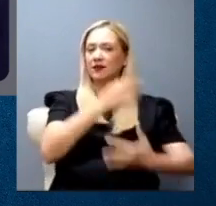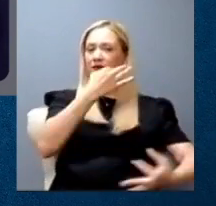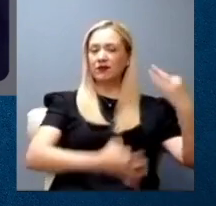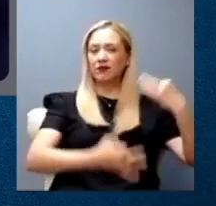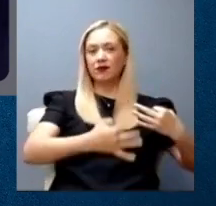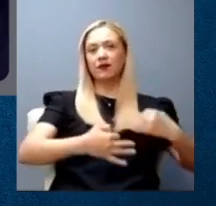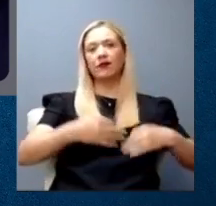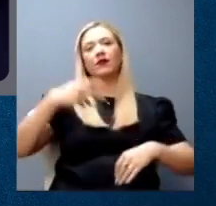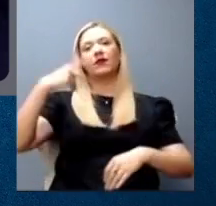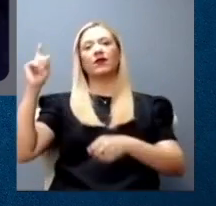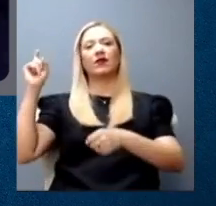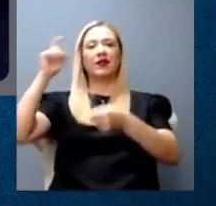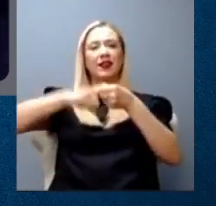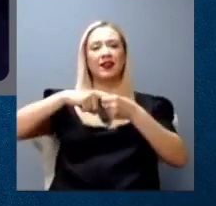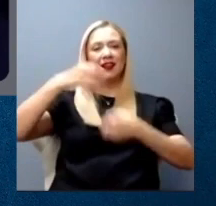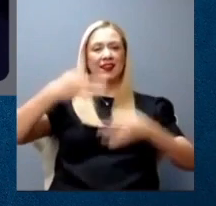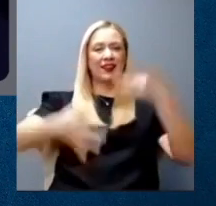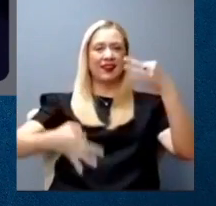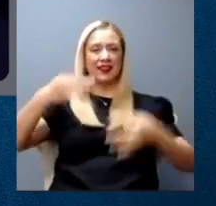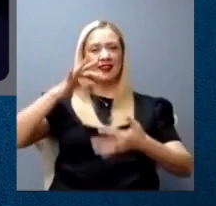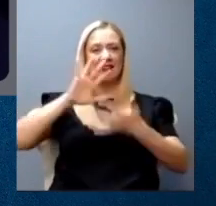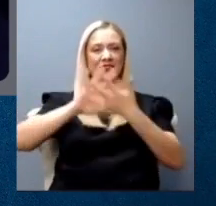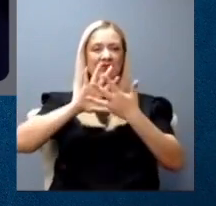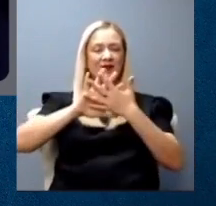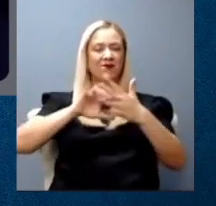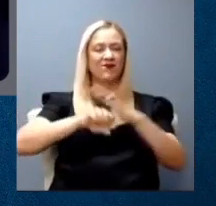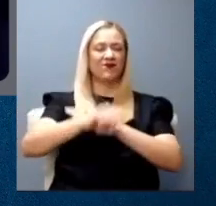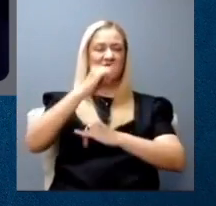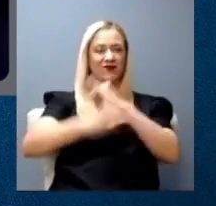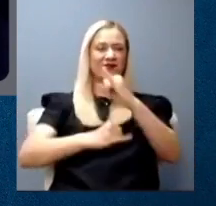Penal Internacional. Bienvenida, Michelle.